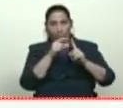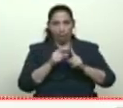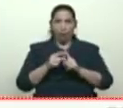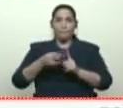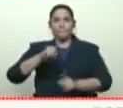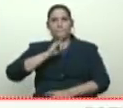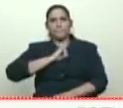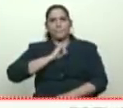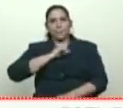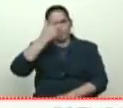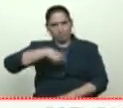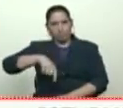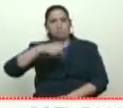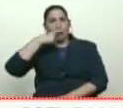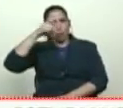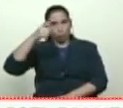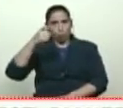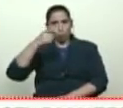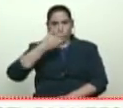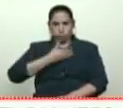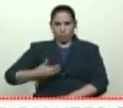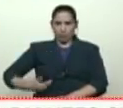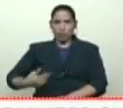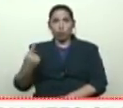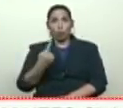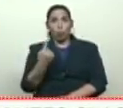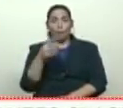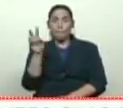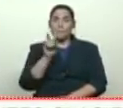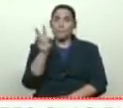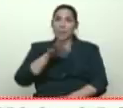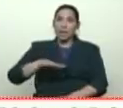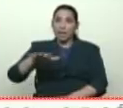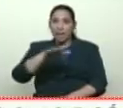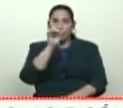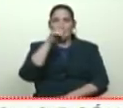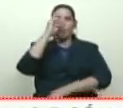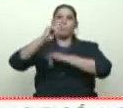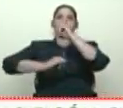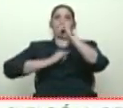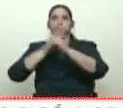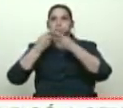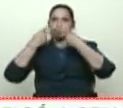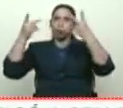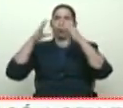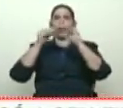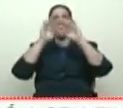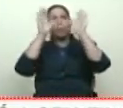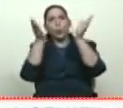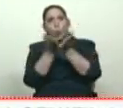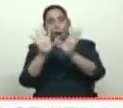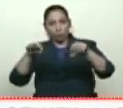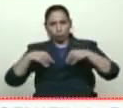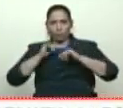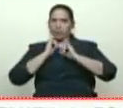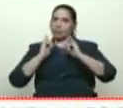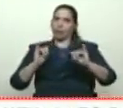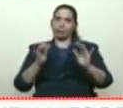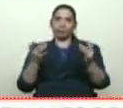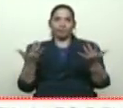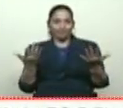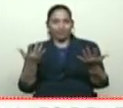al presidente Nicolás Maduro. No solamente en Venezuela, internacionalmente todo el mundo ya asume, más